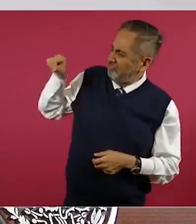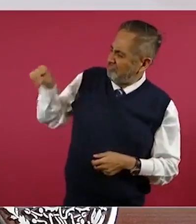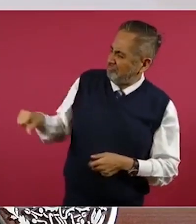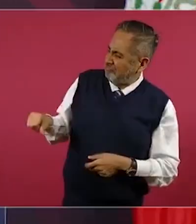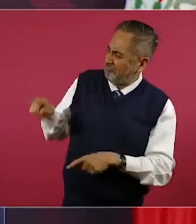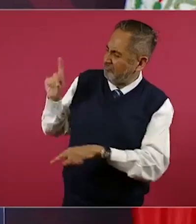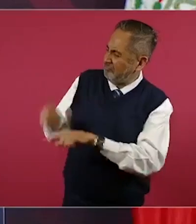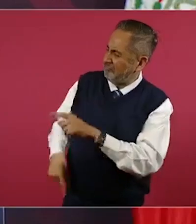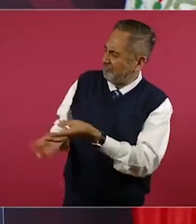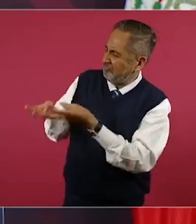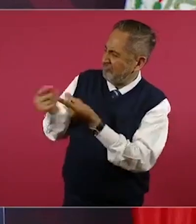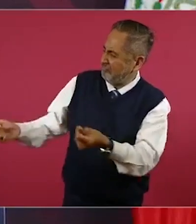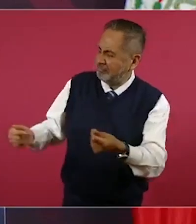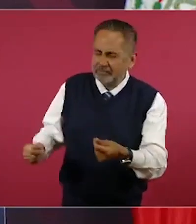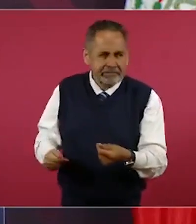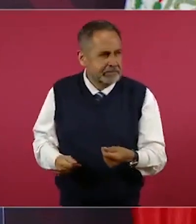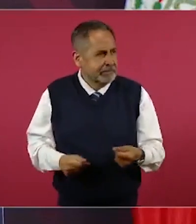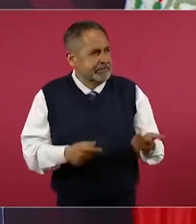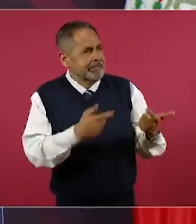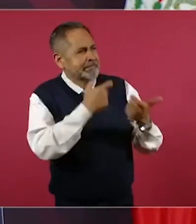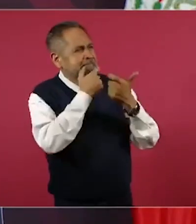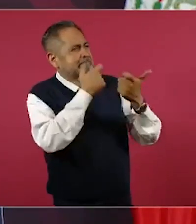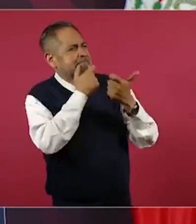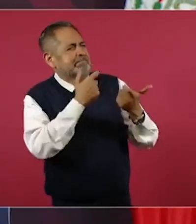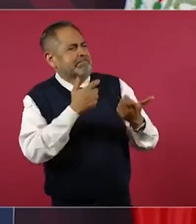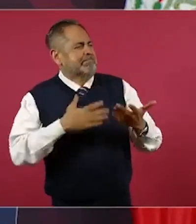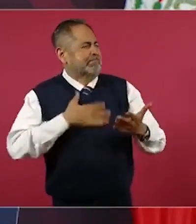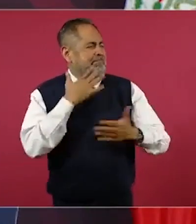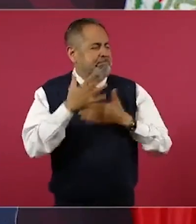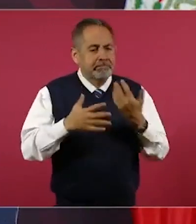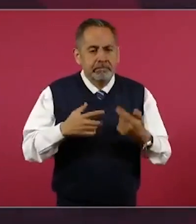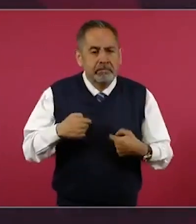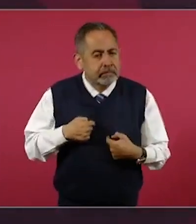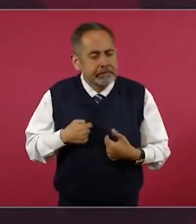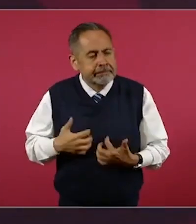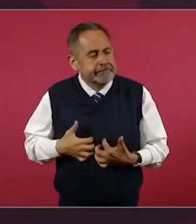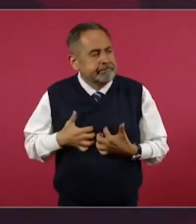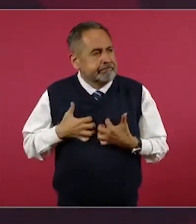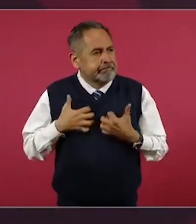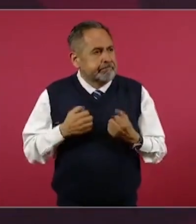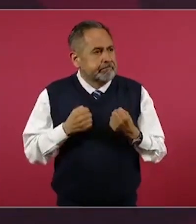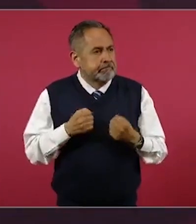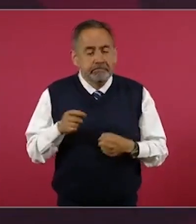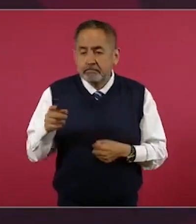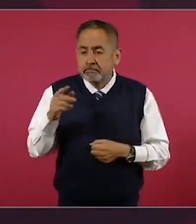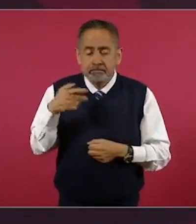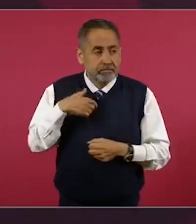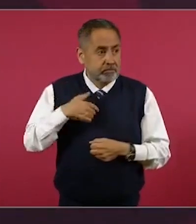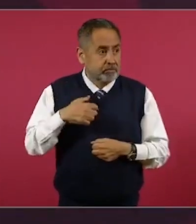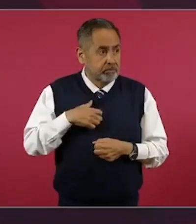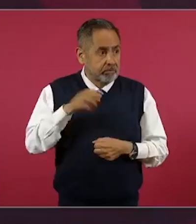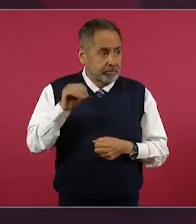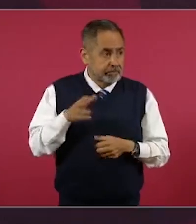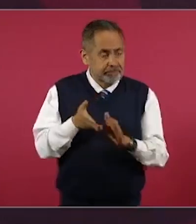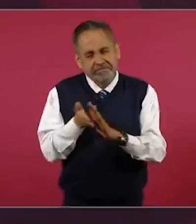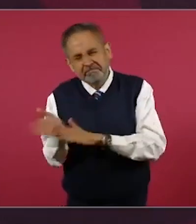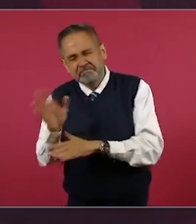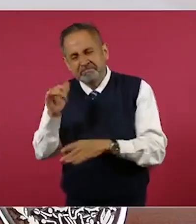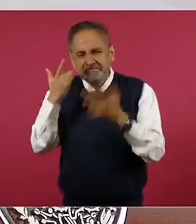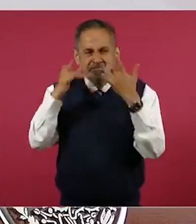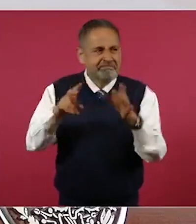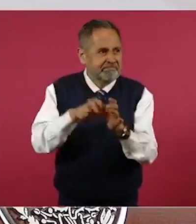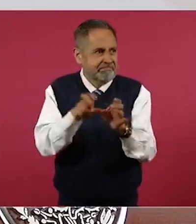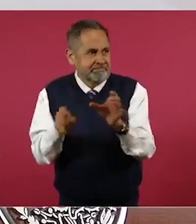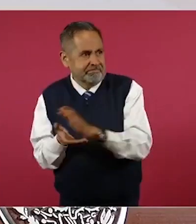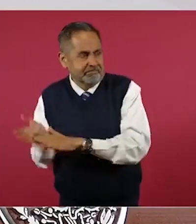porque este ya me iba yo a hacer a un lado y decía yo